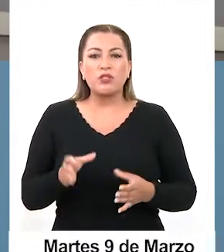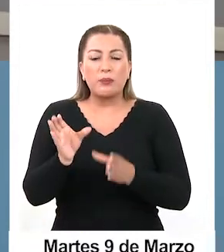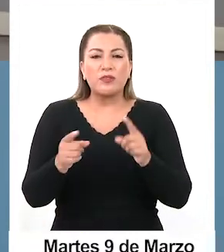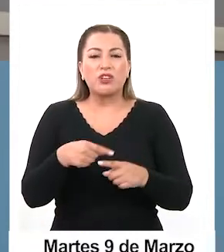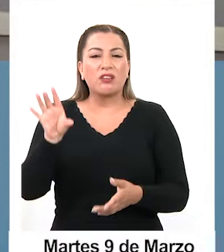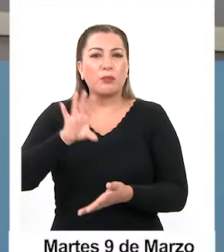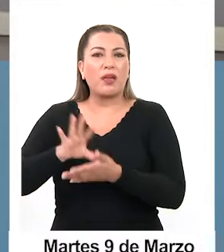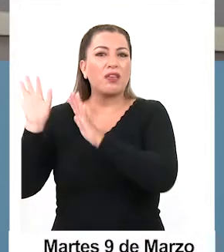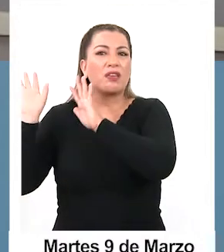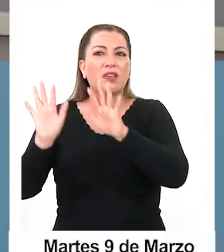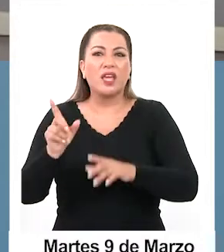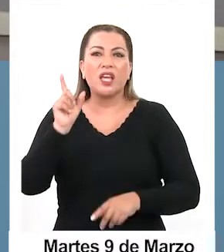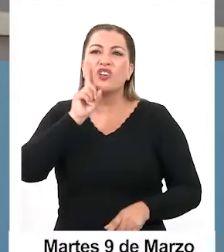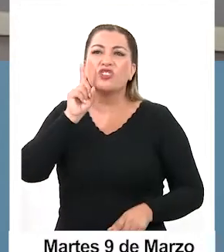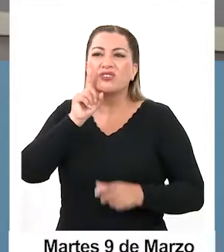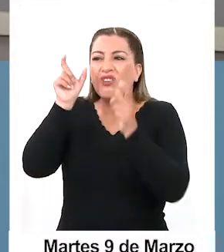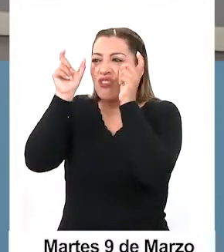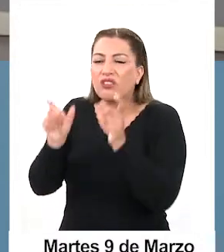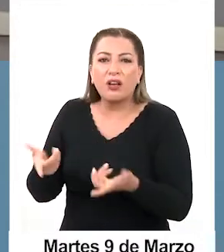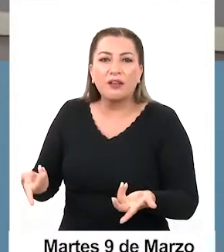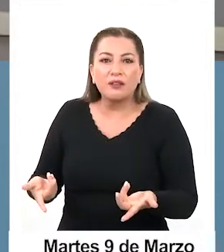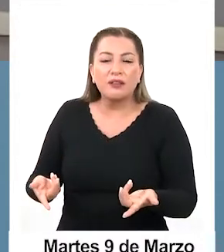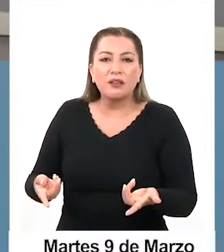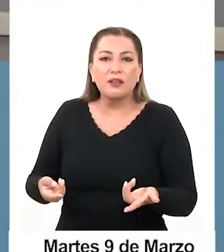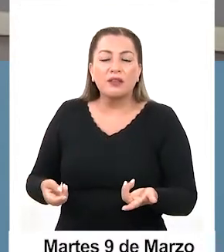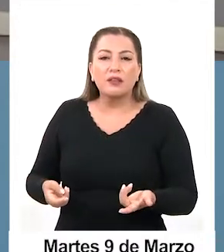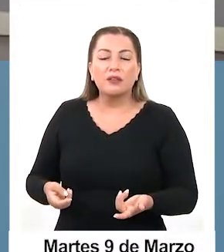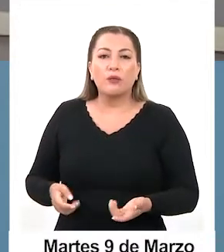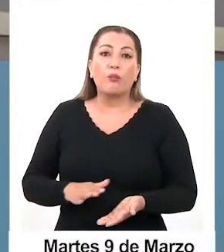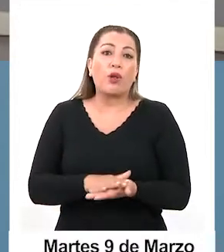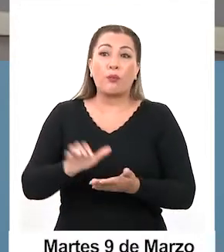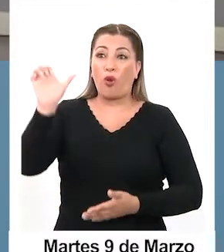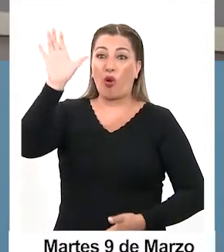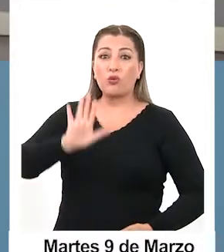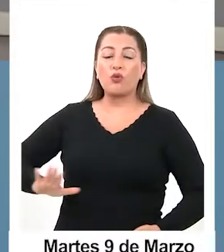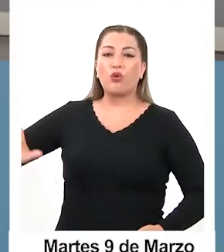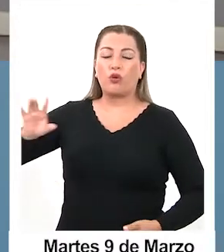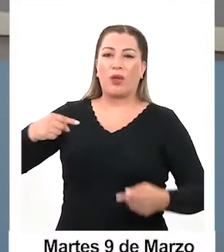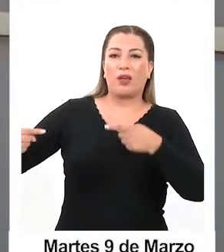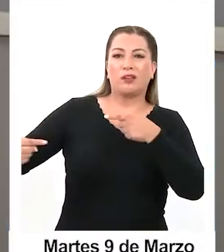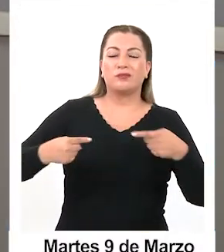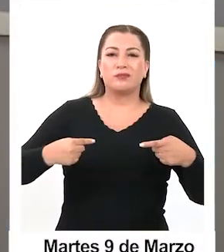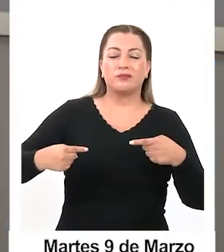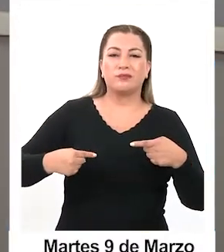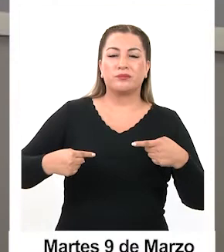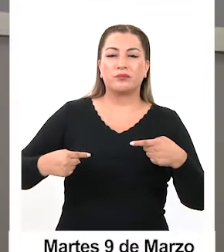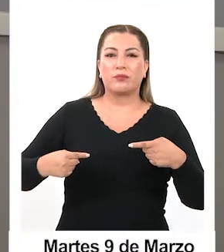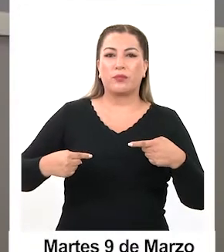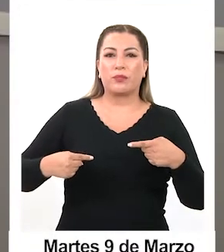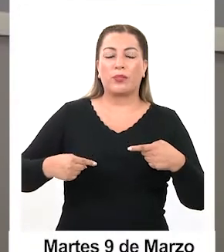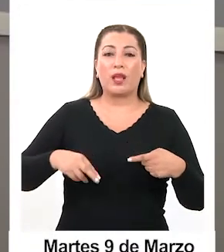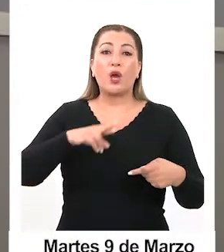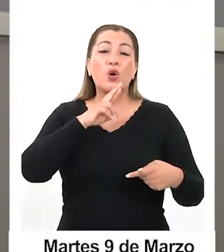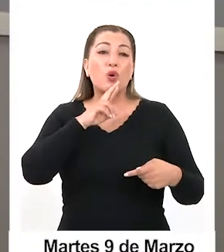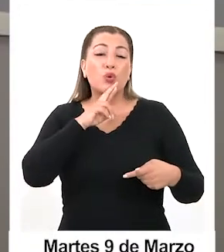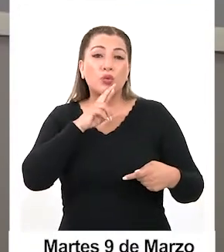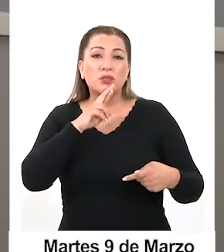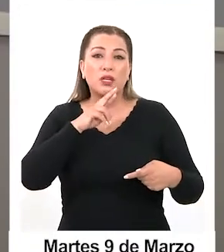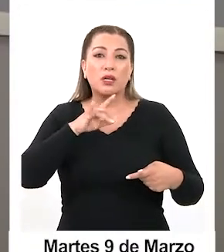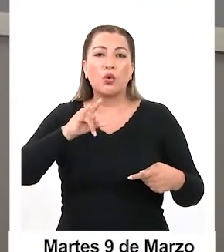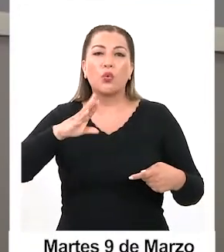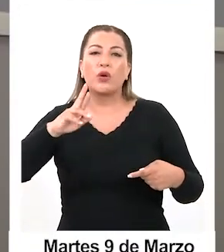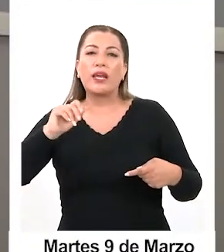que está viviendo el país? ¿Qué pasa en Europa hoy día con la guerra entre Ucrania y Rusia? Se van a ver